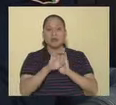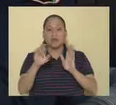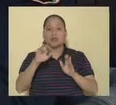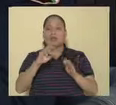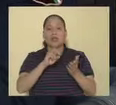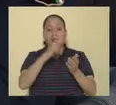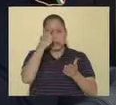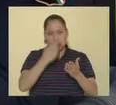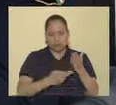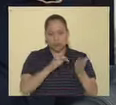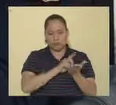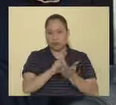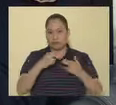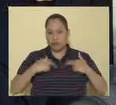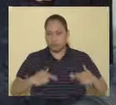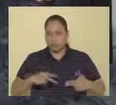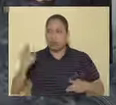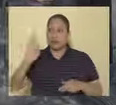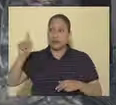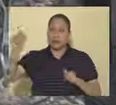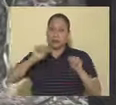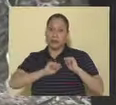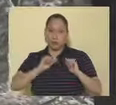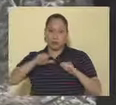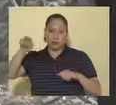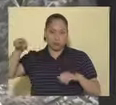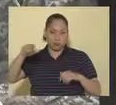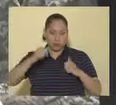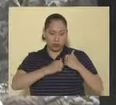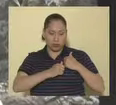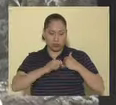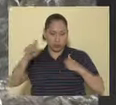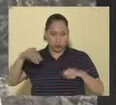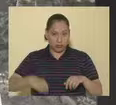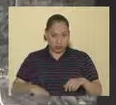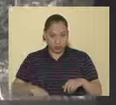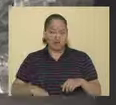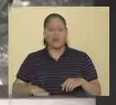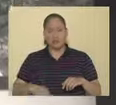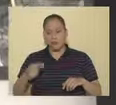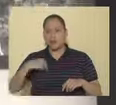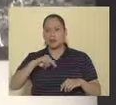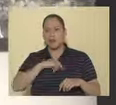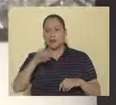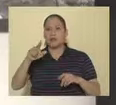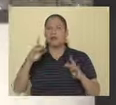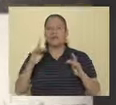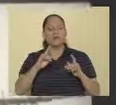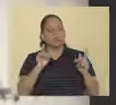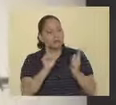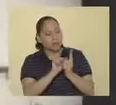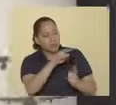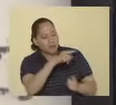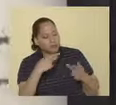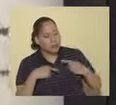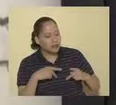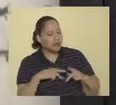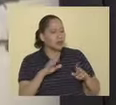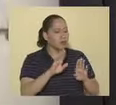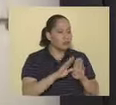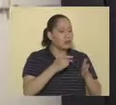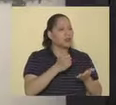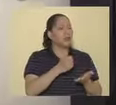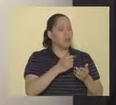derechos humanos por parte del personal militar, es que podemos nosotros tener el contacto directo con la víctima y cumplir un objetivo